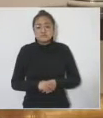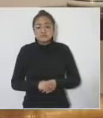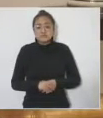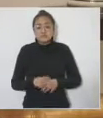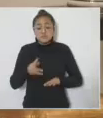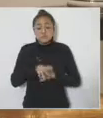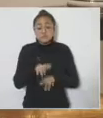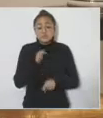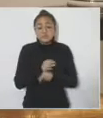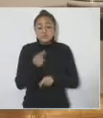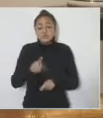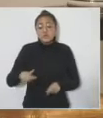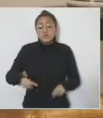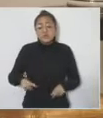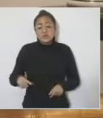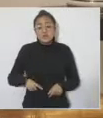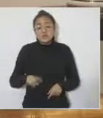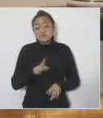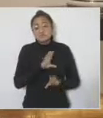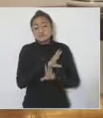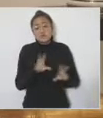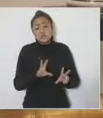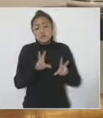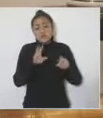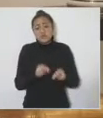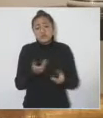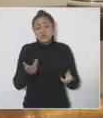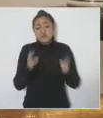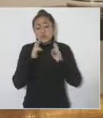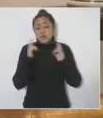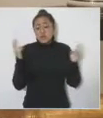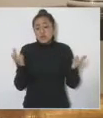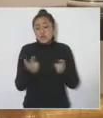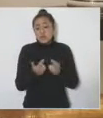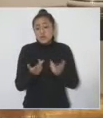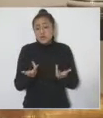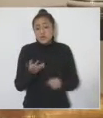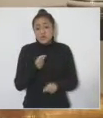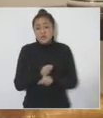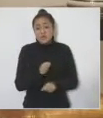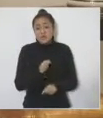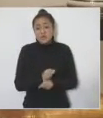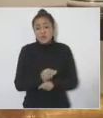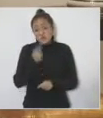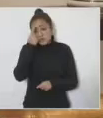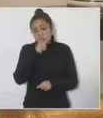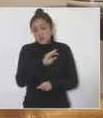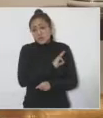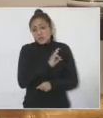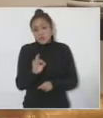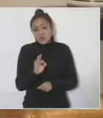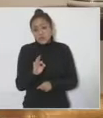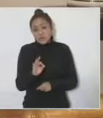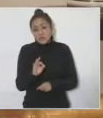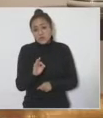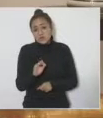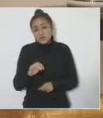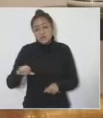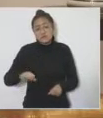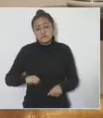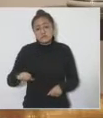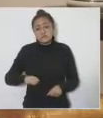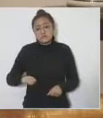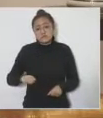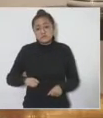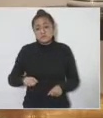integrantes de mi gobierno tienen prohibido por mí reunirse para poder con interesados